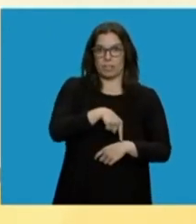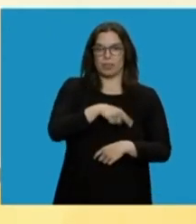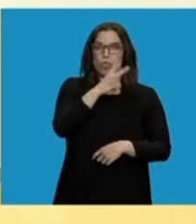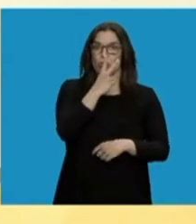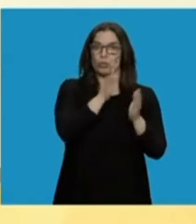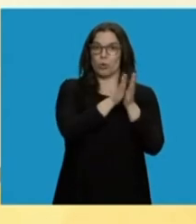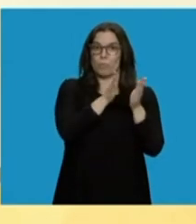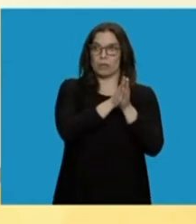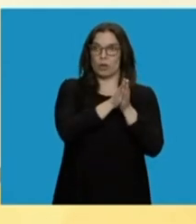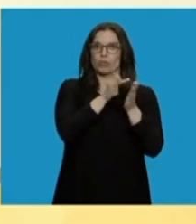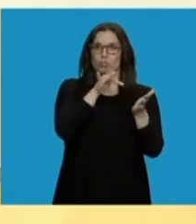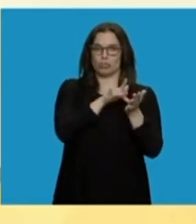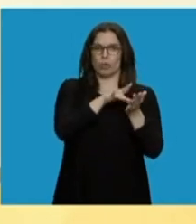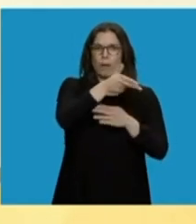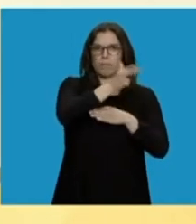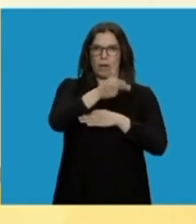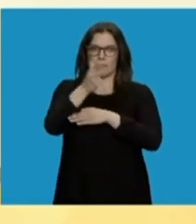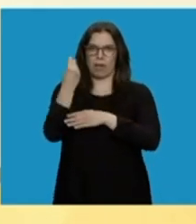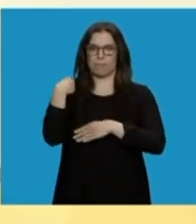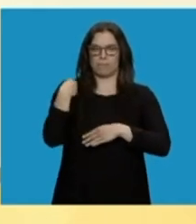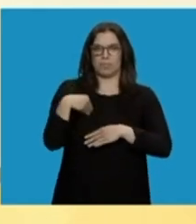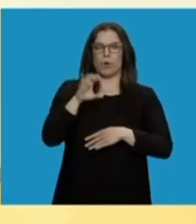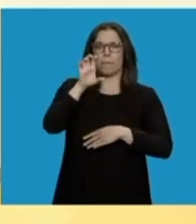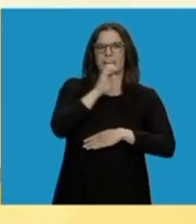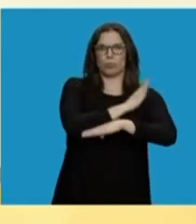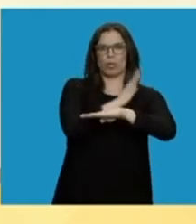entrañables fueran asesinados en Burkina Faso.